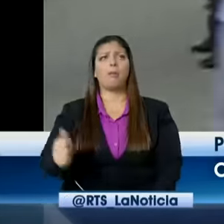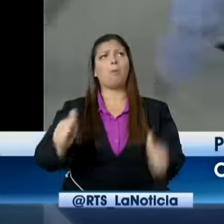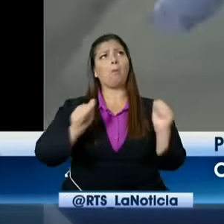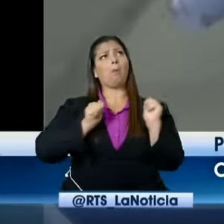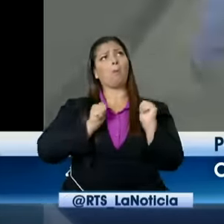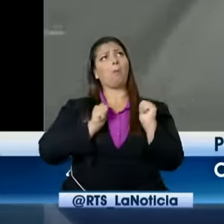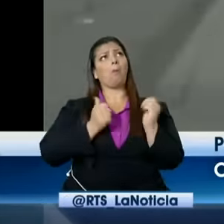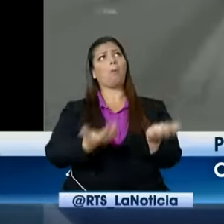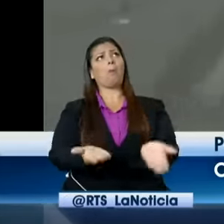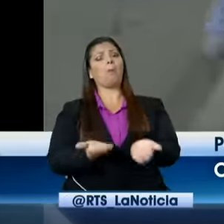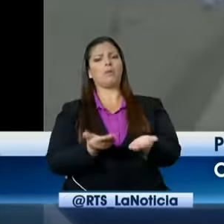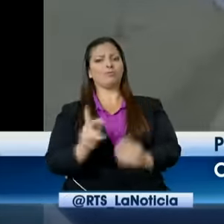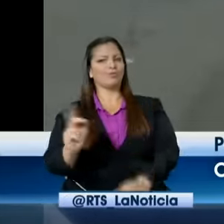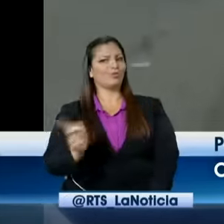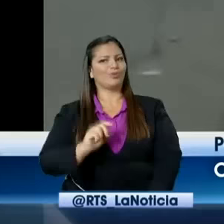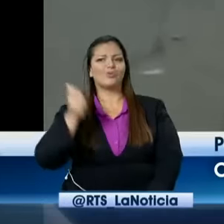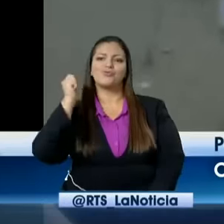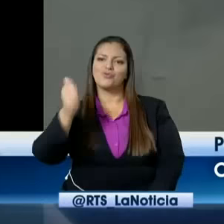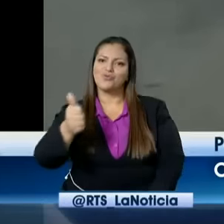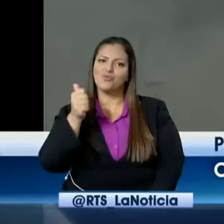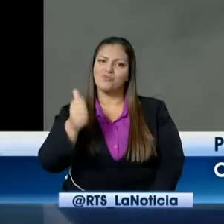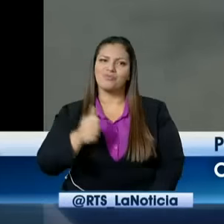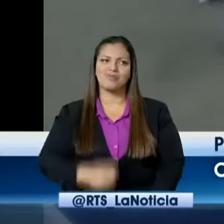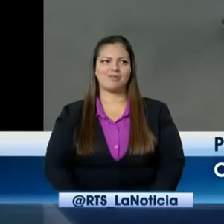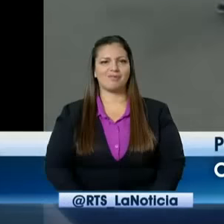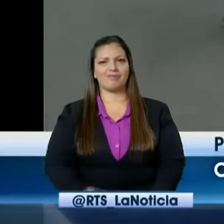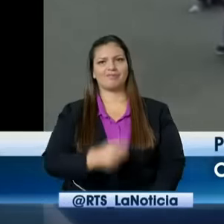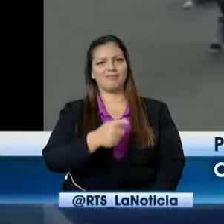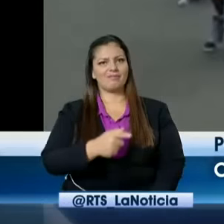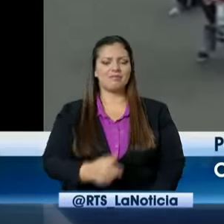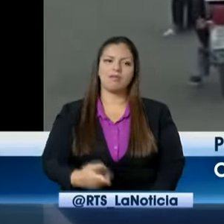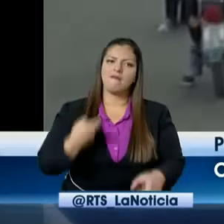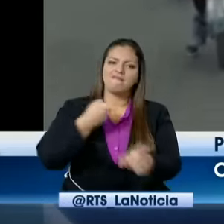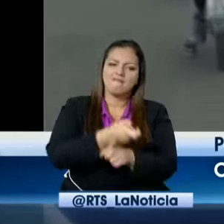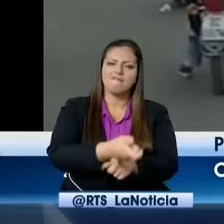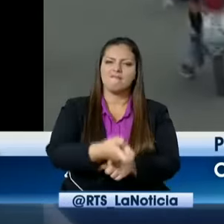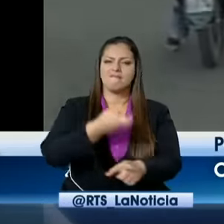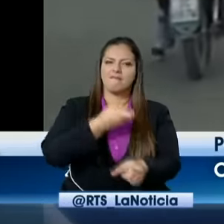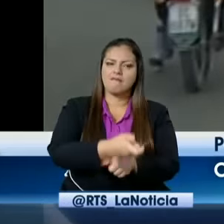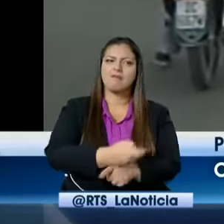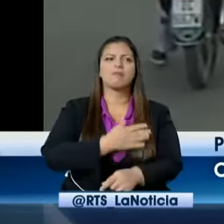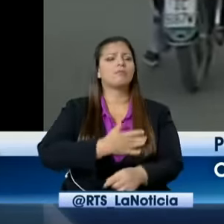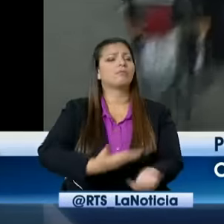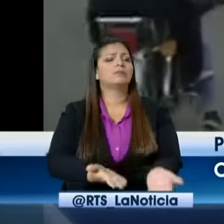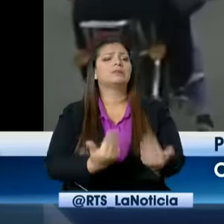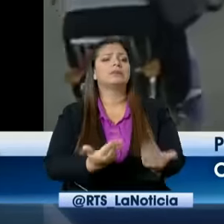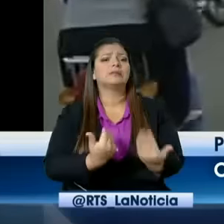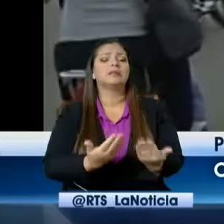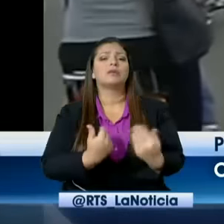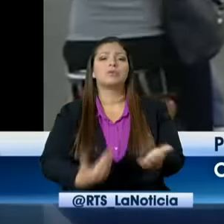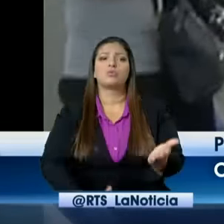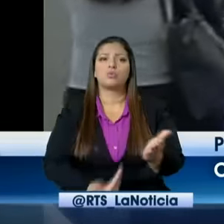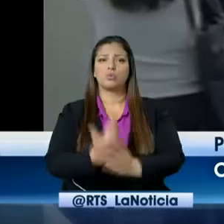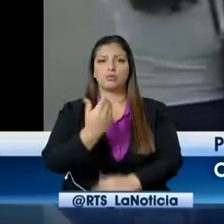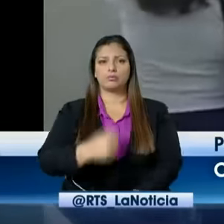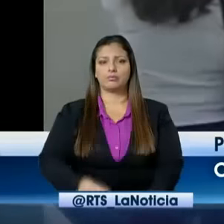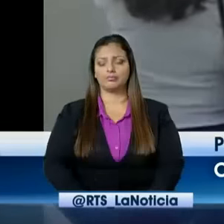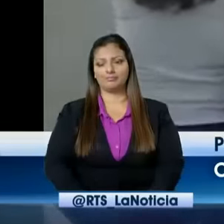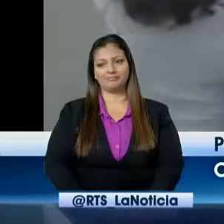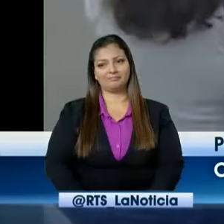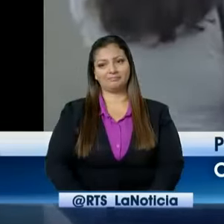países. Aquí uno mismo tiene que acercarse y claro que hacer la gestión. Miren, el señor también fue multado